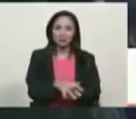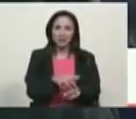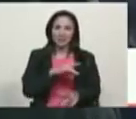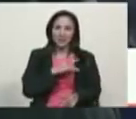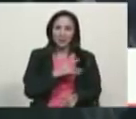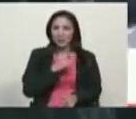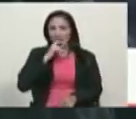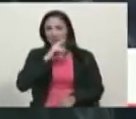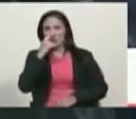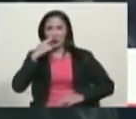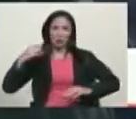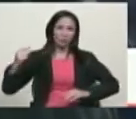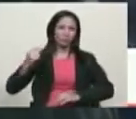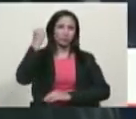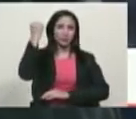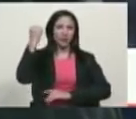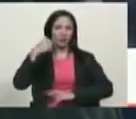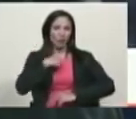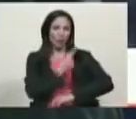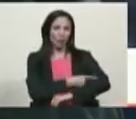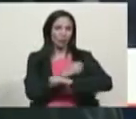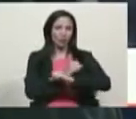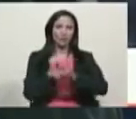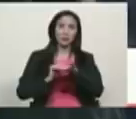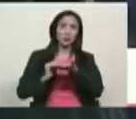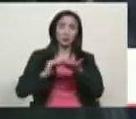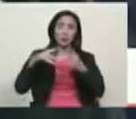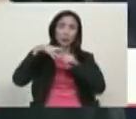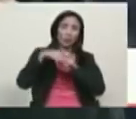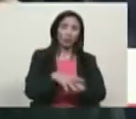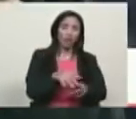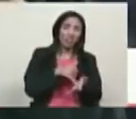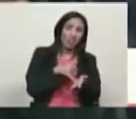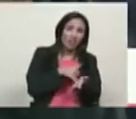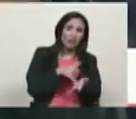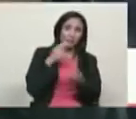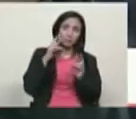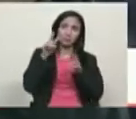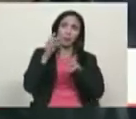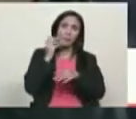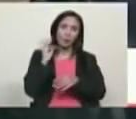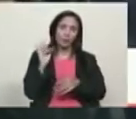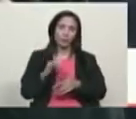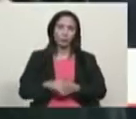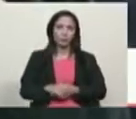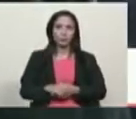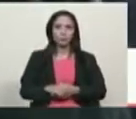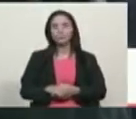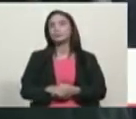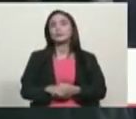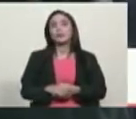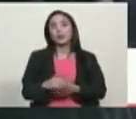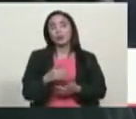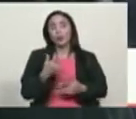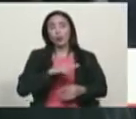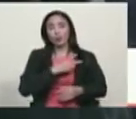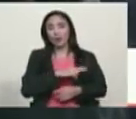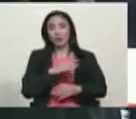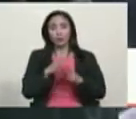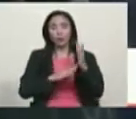que el enemigo es demasiado fuerte para enfrentarlo. Y efectivamente esas falsas noticias,